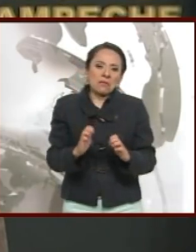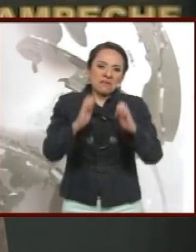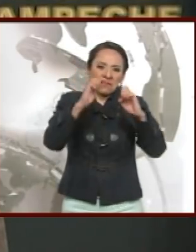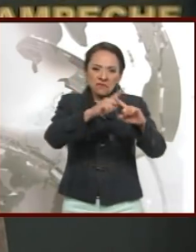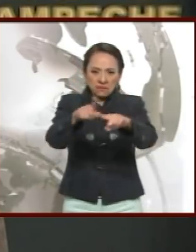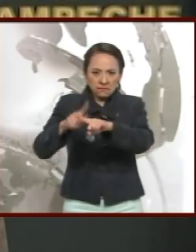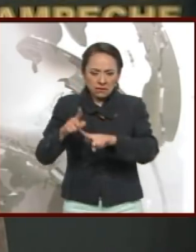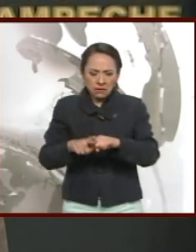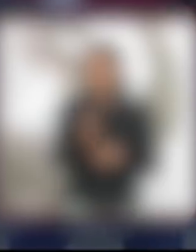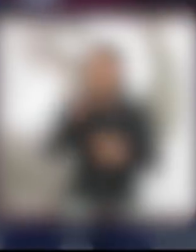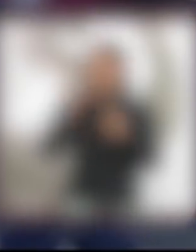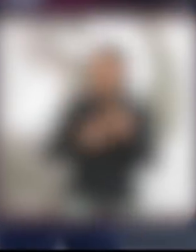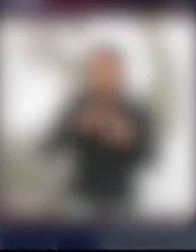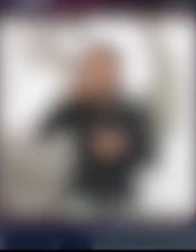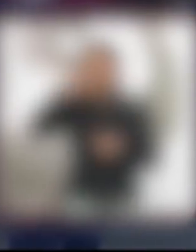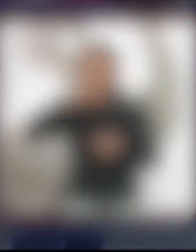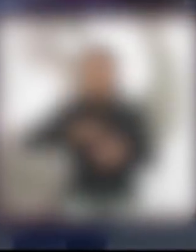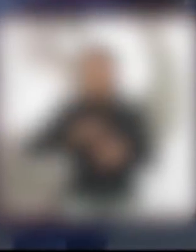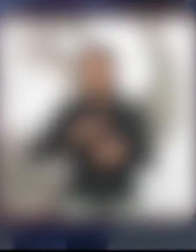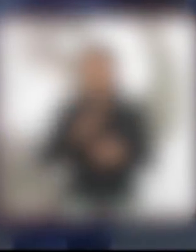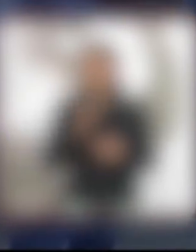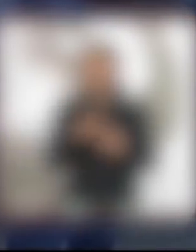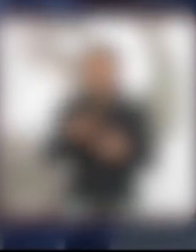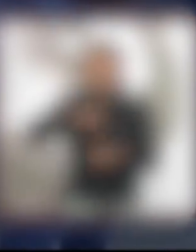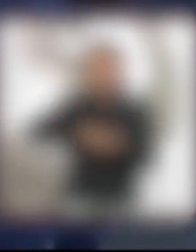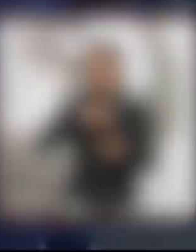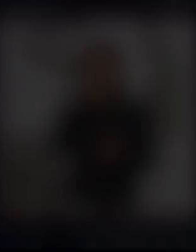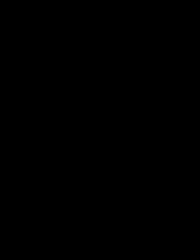sí daños en Oaxaca.